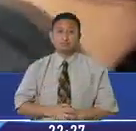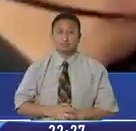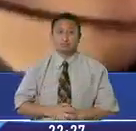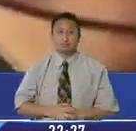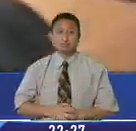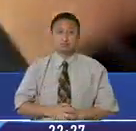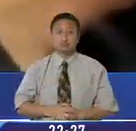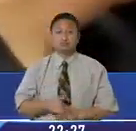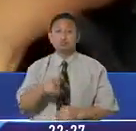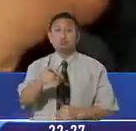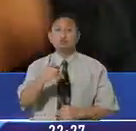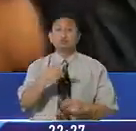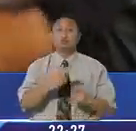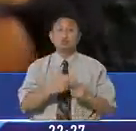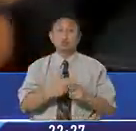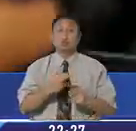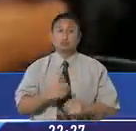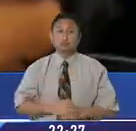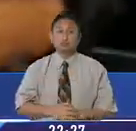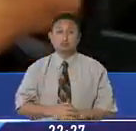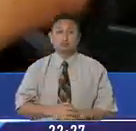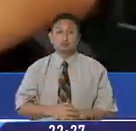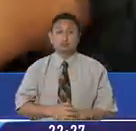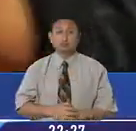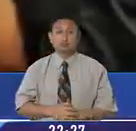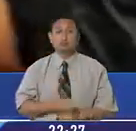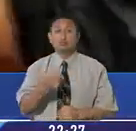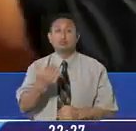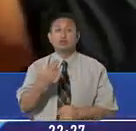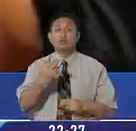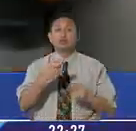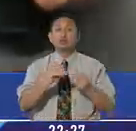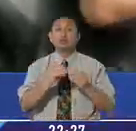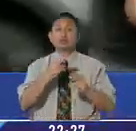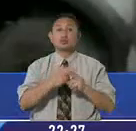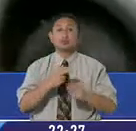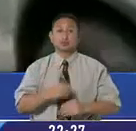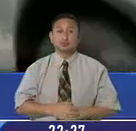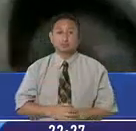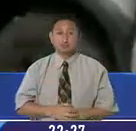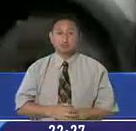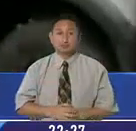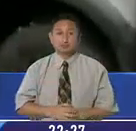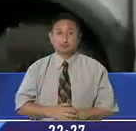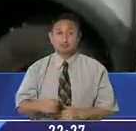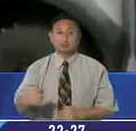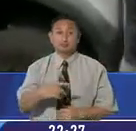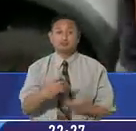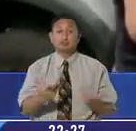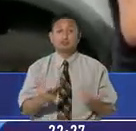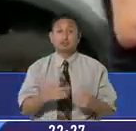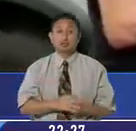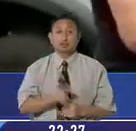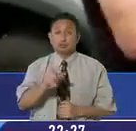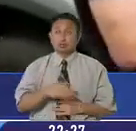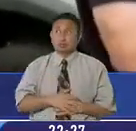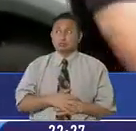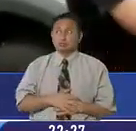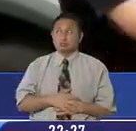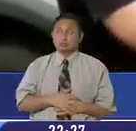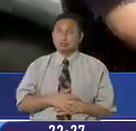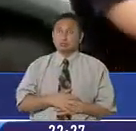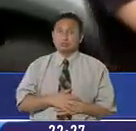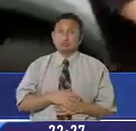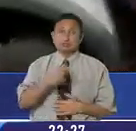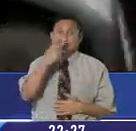Dele su cédula. Dele, si la tiene. Dele, por favor. Dele el número de cédula. Prácticamente se quedó sin aliento, seguramente nunca se